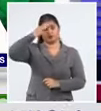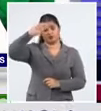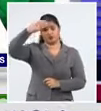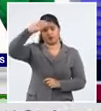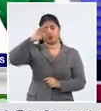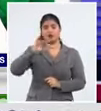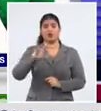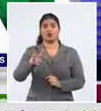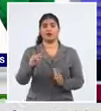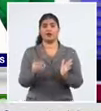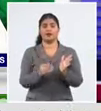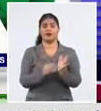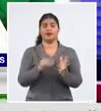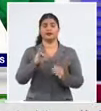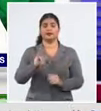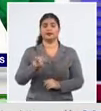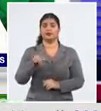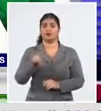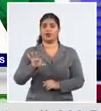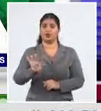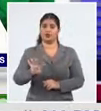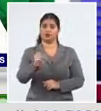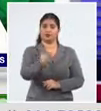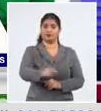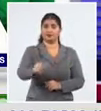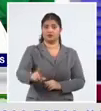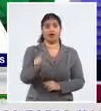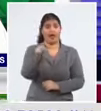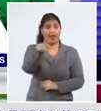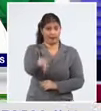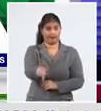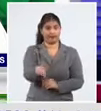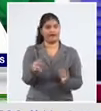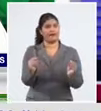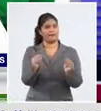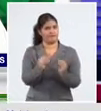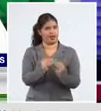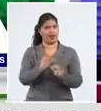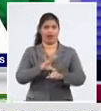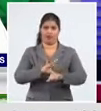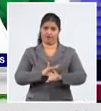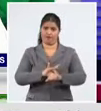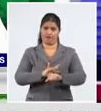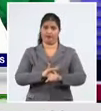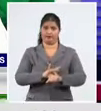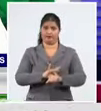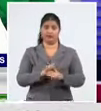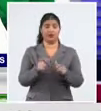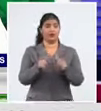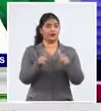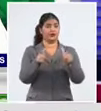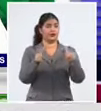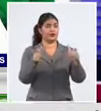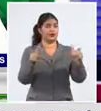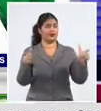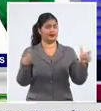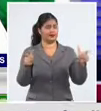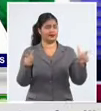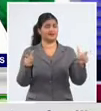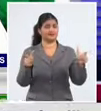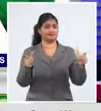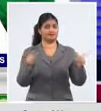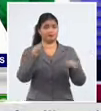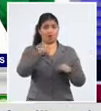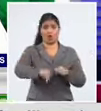9.698 casos como consecuencia de la transmisión autóctona, no obstante se incrementa el número de casos importados